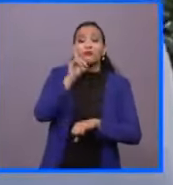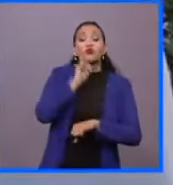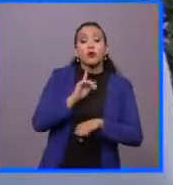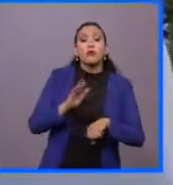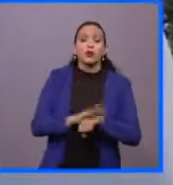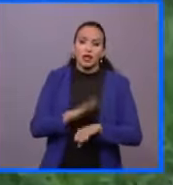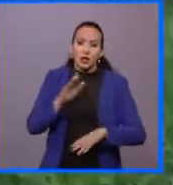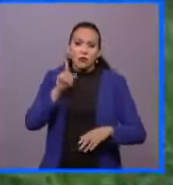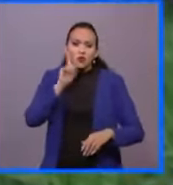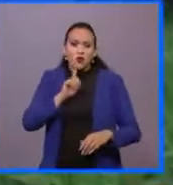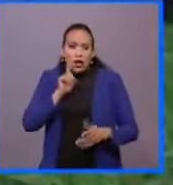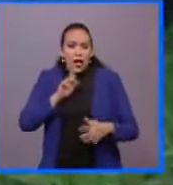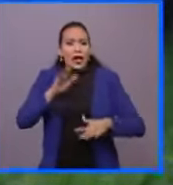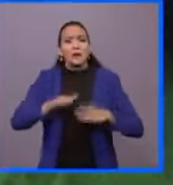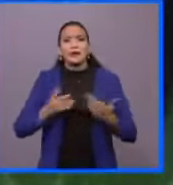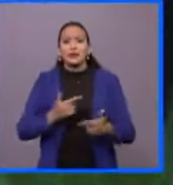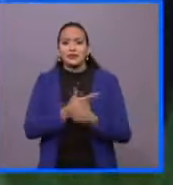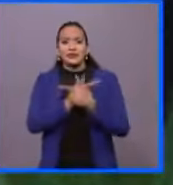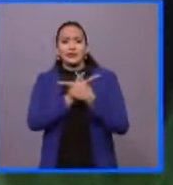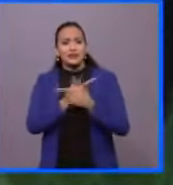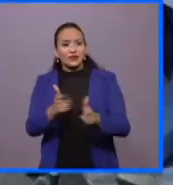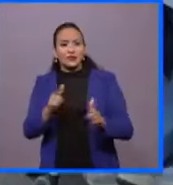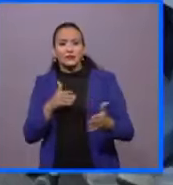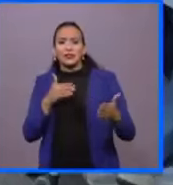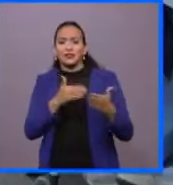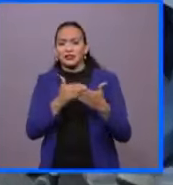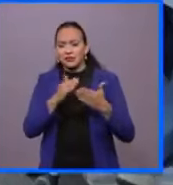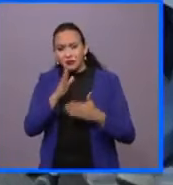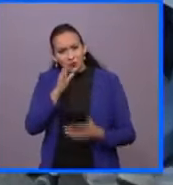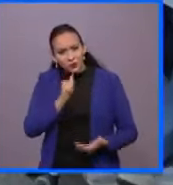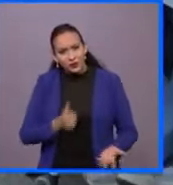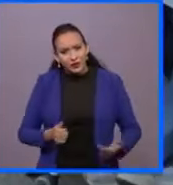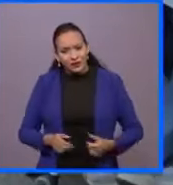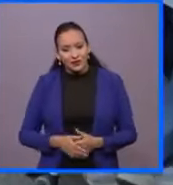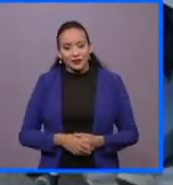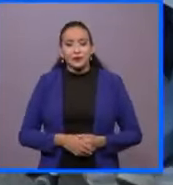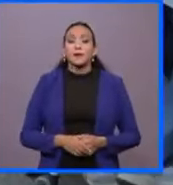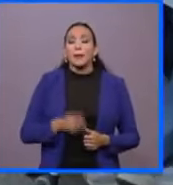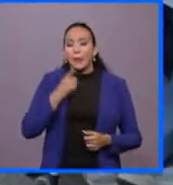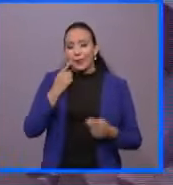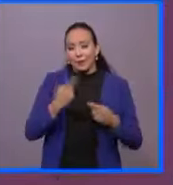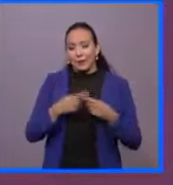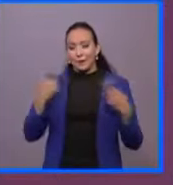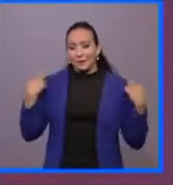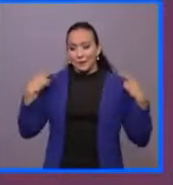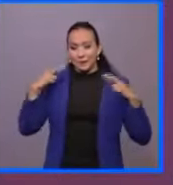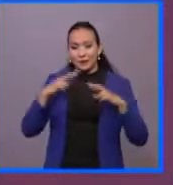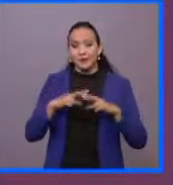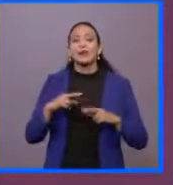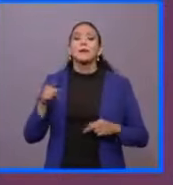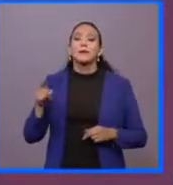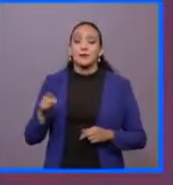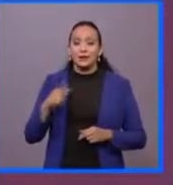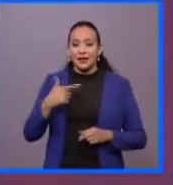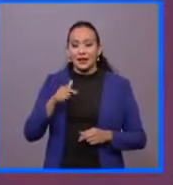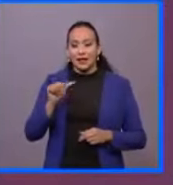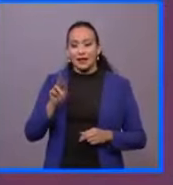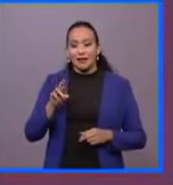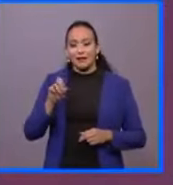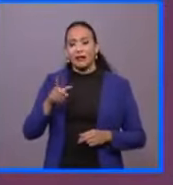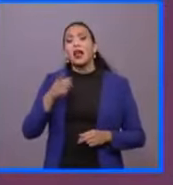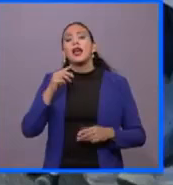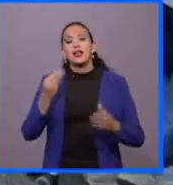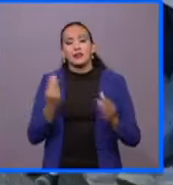restringir la libertad sexual y reproductiva de las mujeres, reveló la profesora Gabriela Arguedas al impartir la